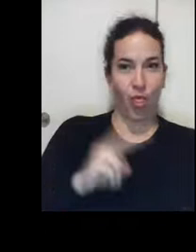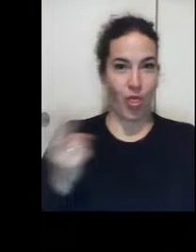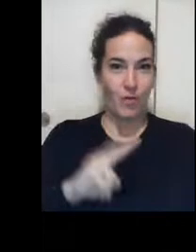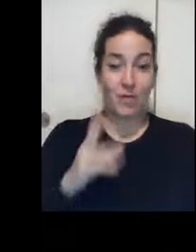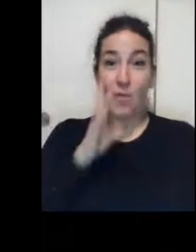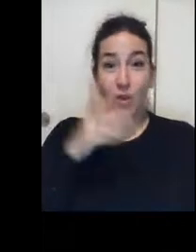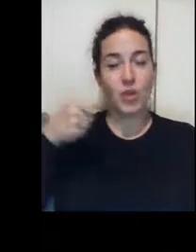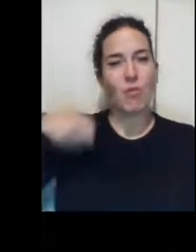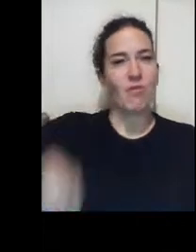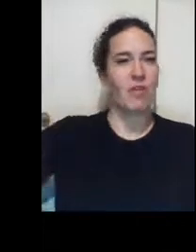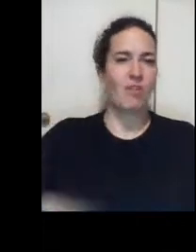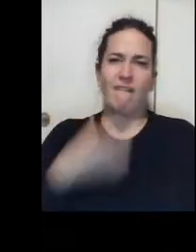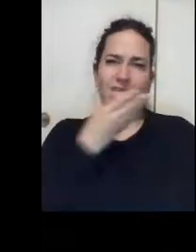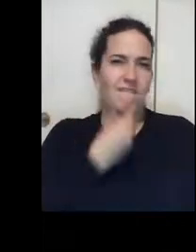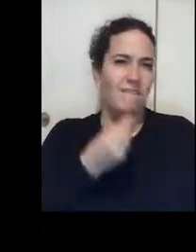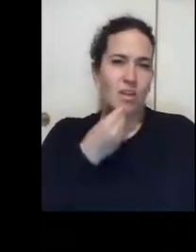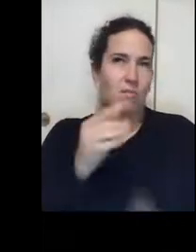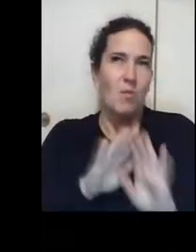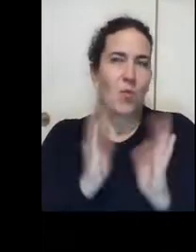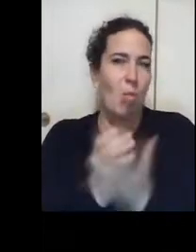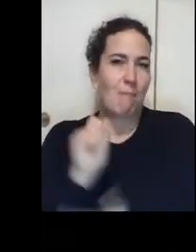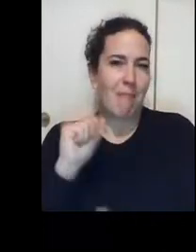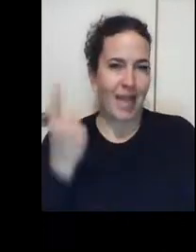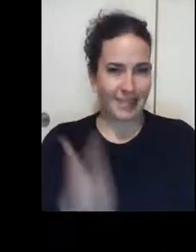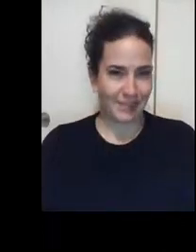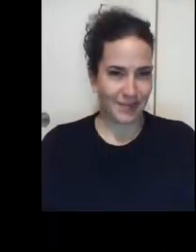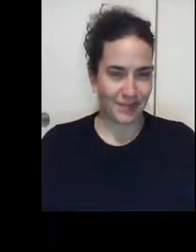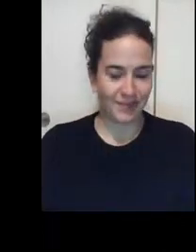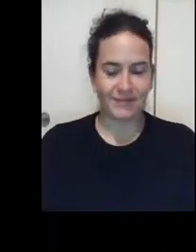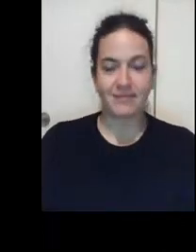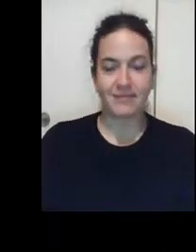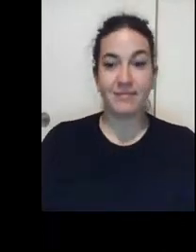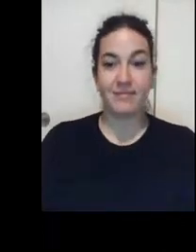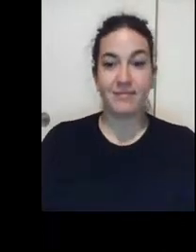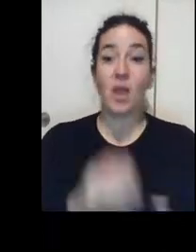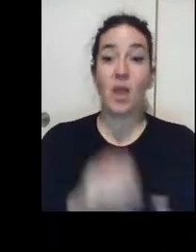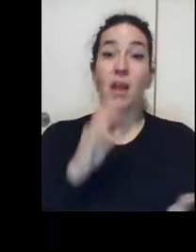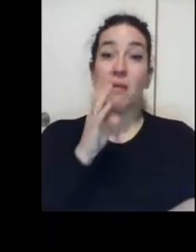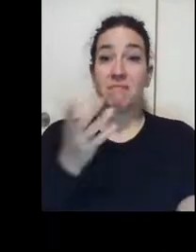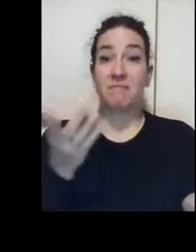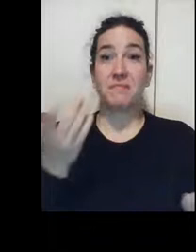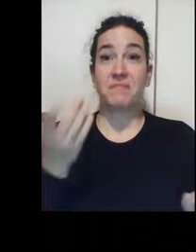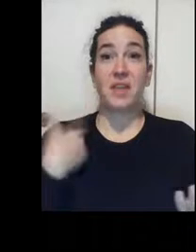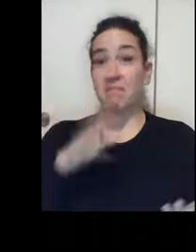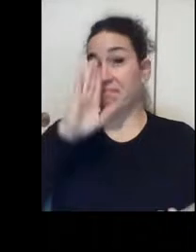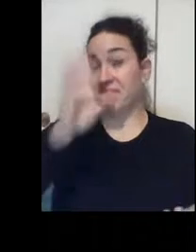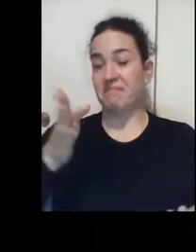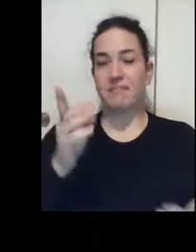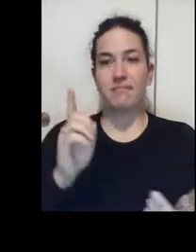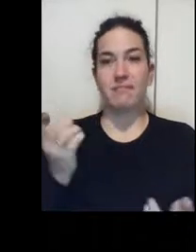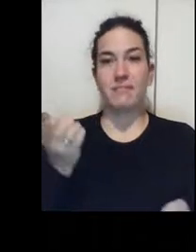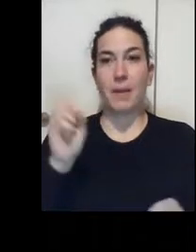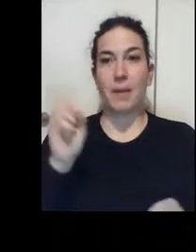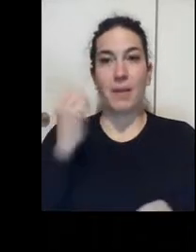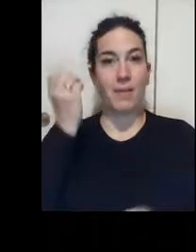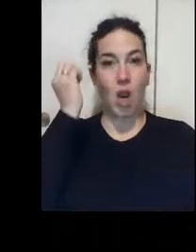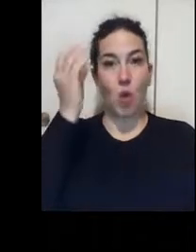profesión una de las más bellas del mundo. Y sin más preámbulo, voy a dar paso a la primera